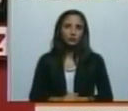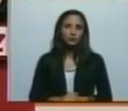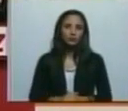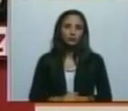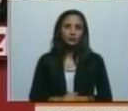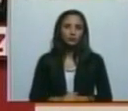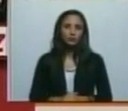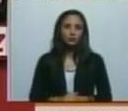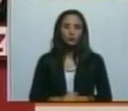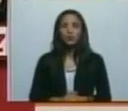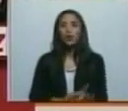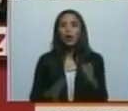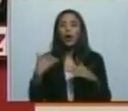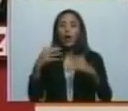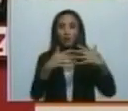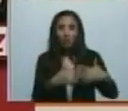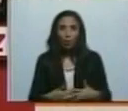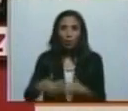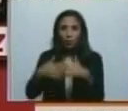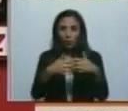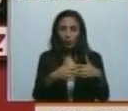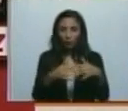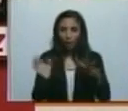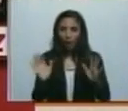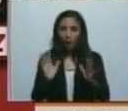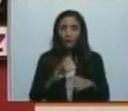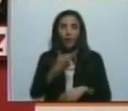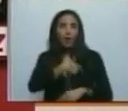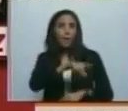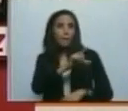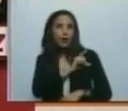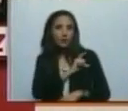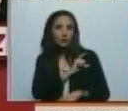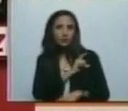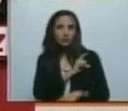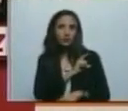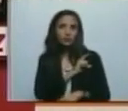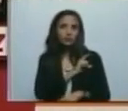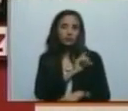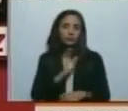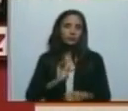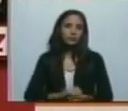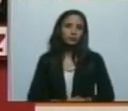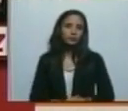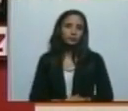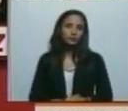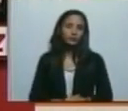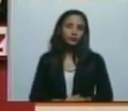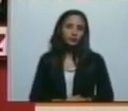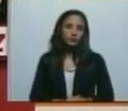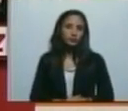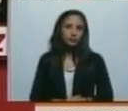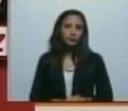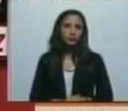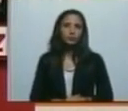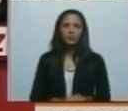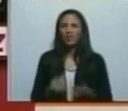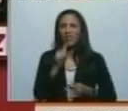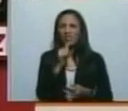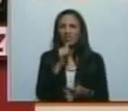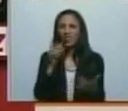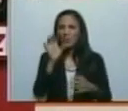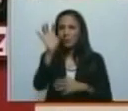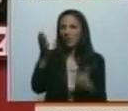que Estados Unidos lo acepta, que España lo acepta. ¿Quién? ¿Qué país del